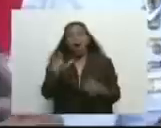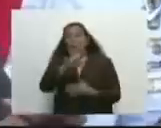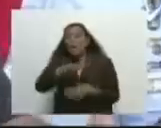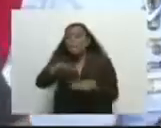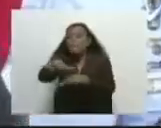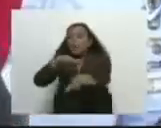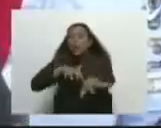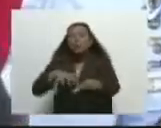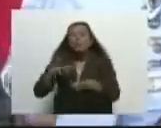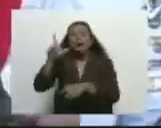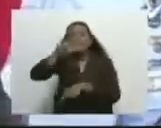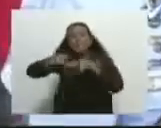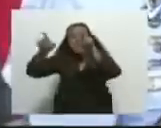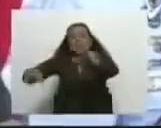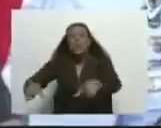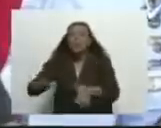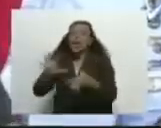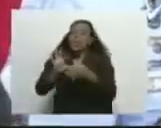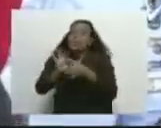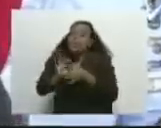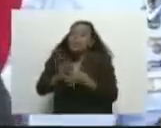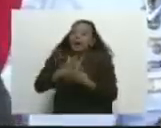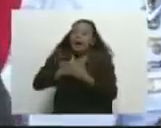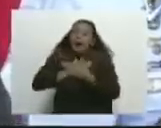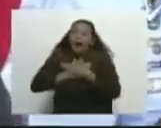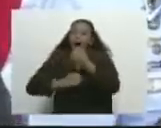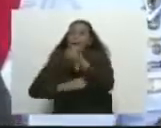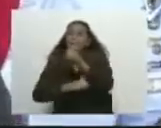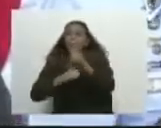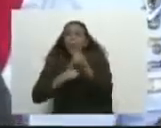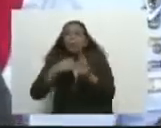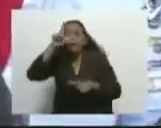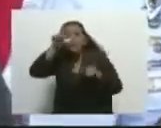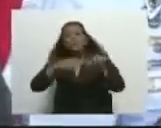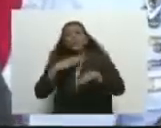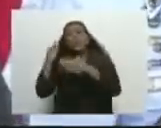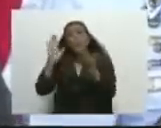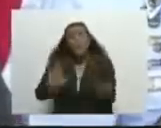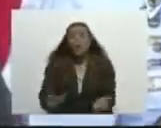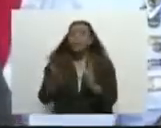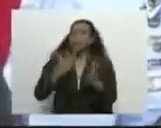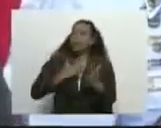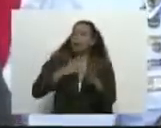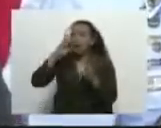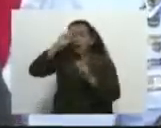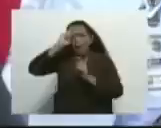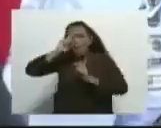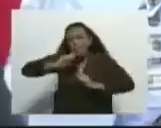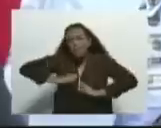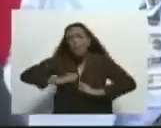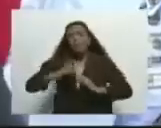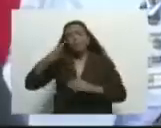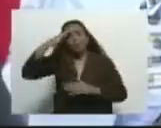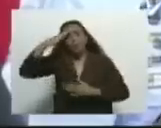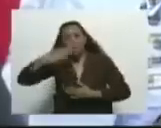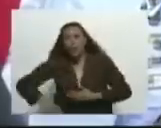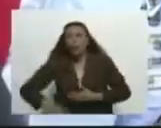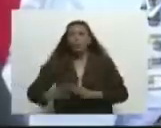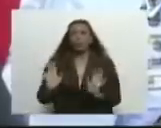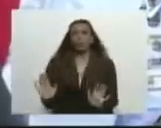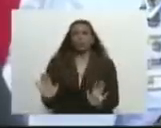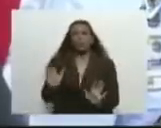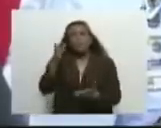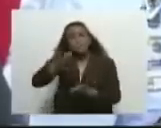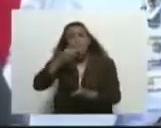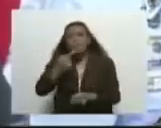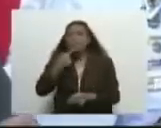manifestación del pueblo de Venezuela, de unidad, de apoyo, en respaldo, pues, de nuestra Fuerza Armada Nacional Bolivariana,